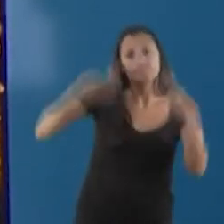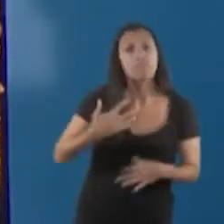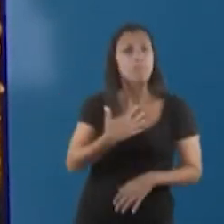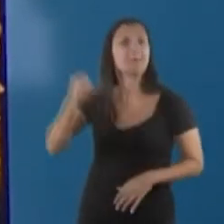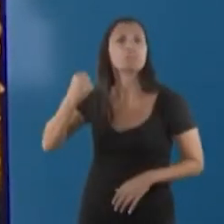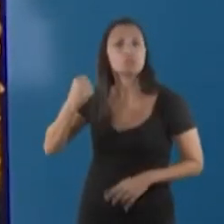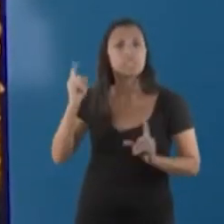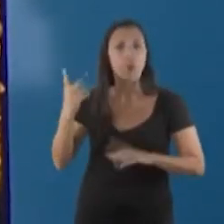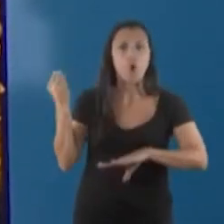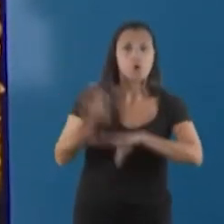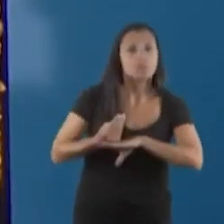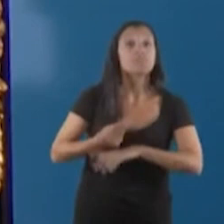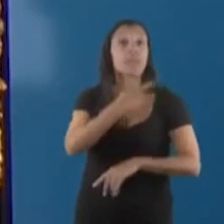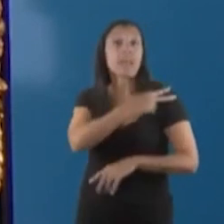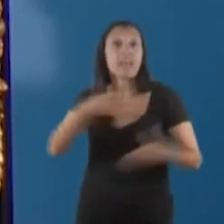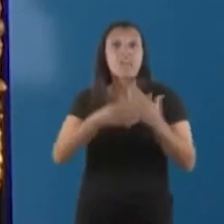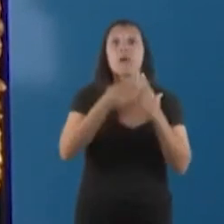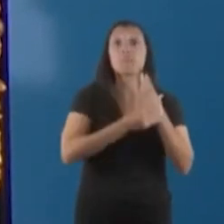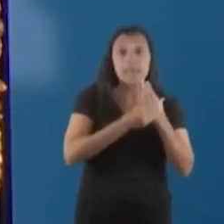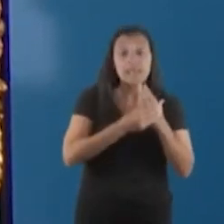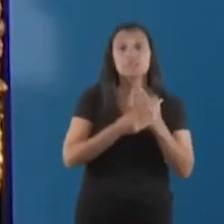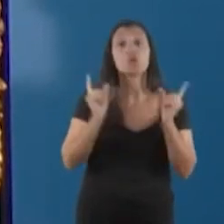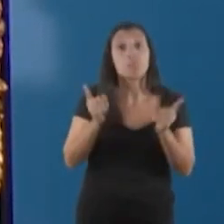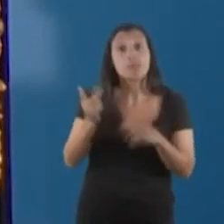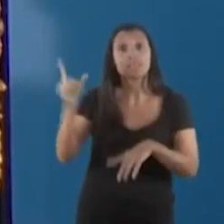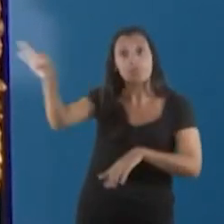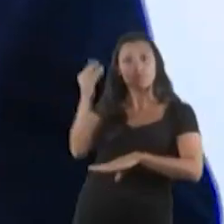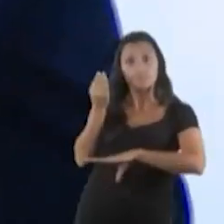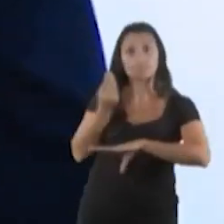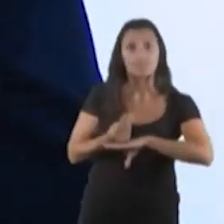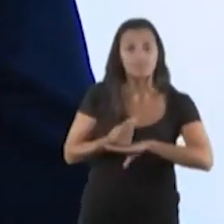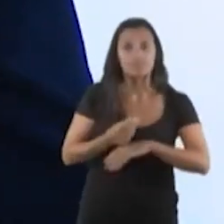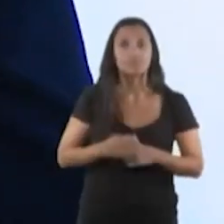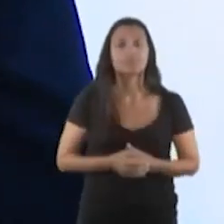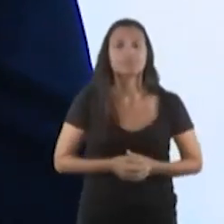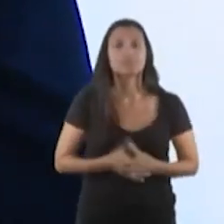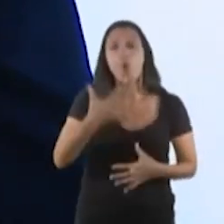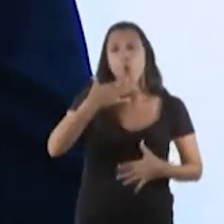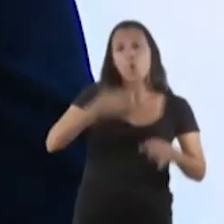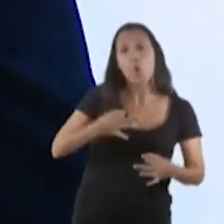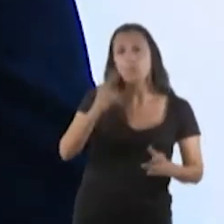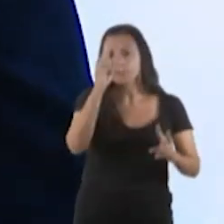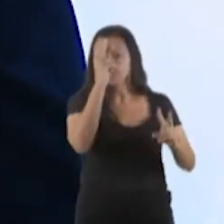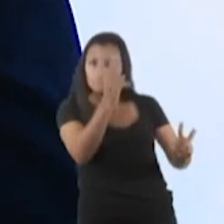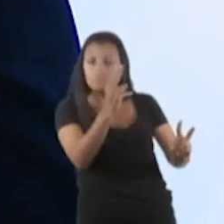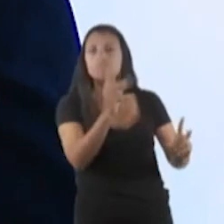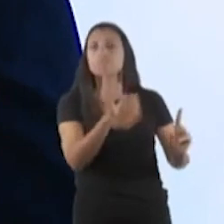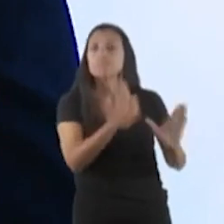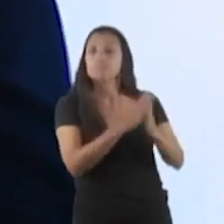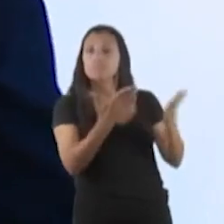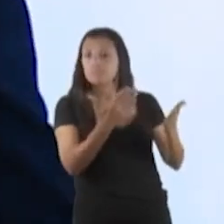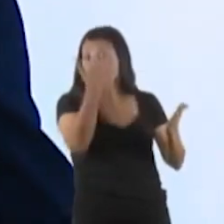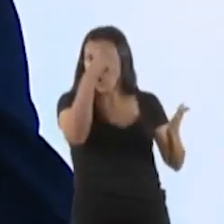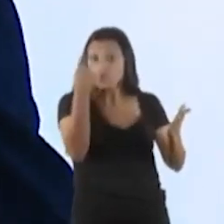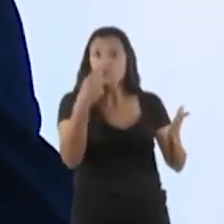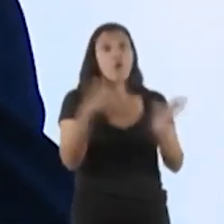patriotismo el cargo de jefe de gabinete de ministros para el que habéis sido nombrado, cumpliendo y haciendo cumplir, en cuanto